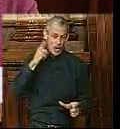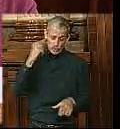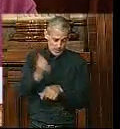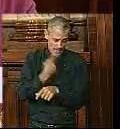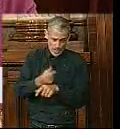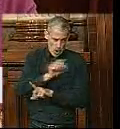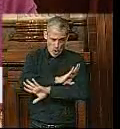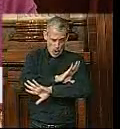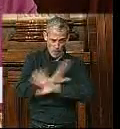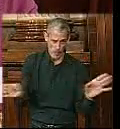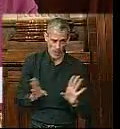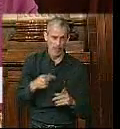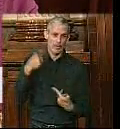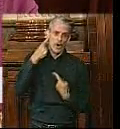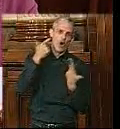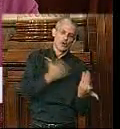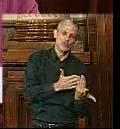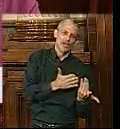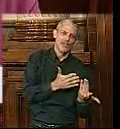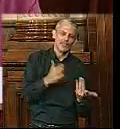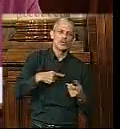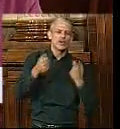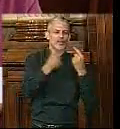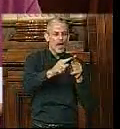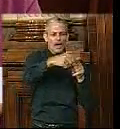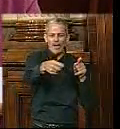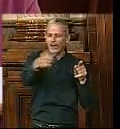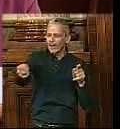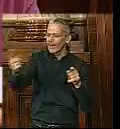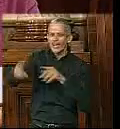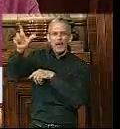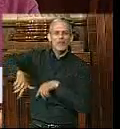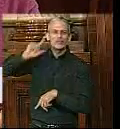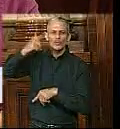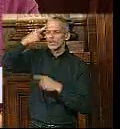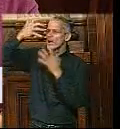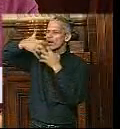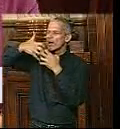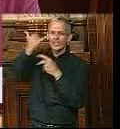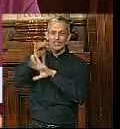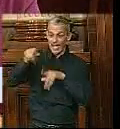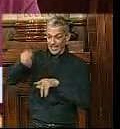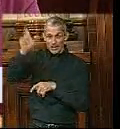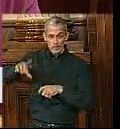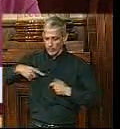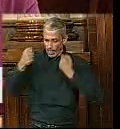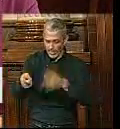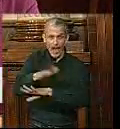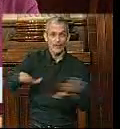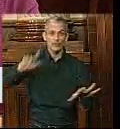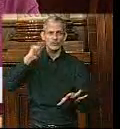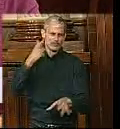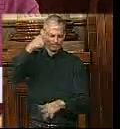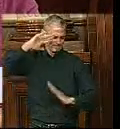le costaría mucho hacer, y se la dan, y esa riqueza transmitida a los chicos sordos es impresionante. Digamos, lo